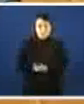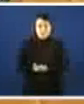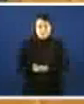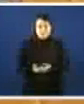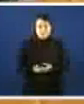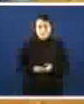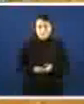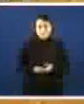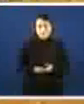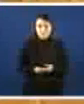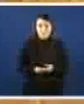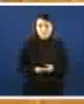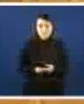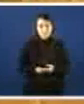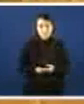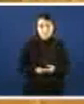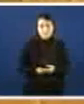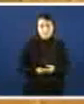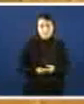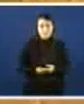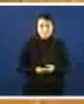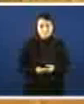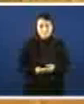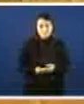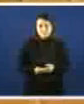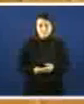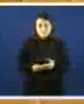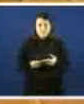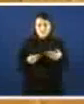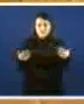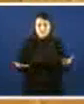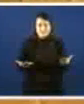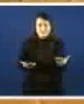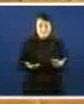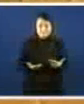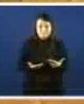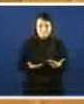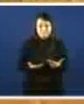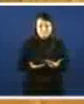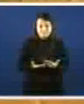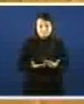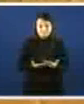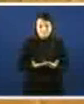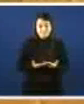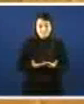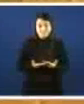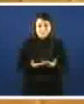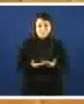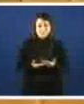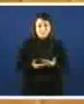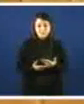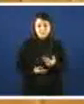sobre todo que temos xa presbicie. En fin, entón, había que prever que houvese